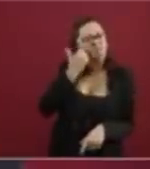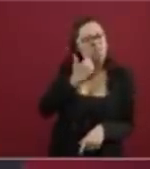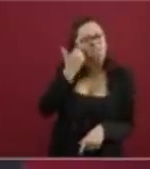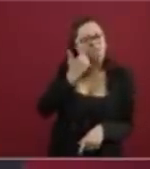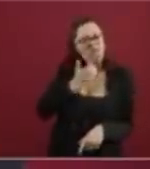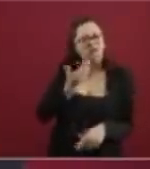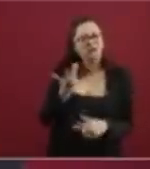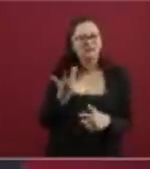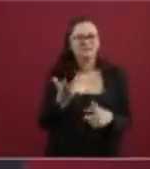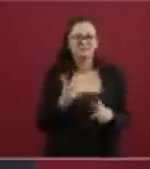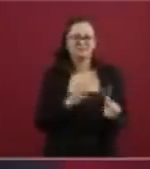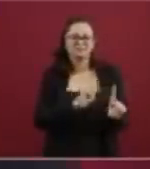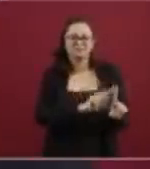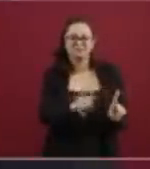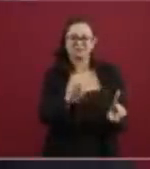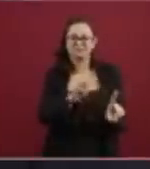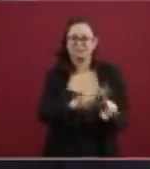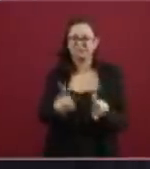etcétera, etcétera,